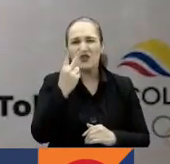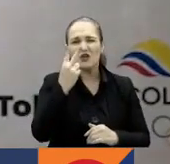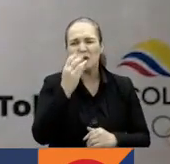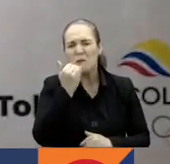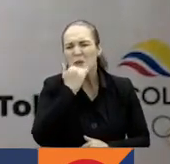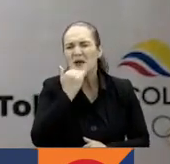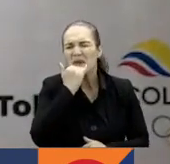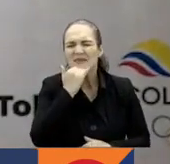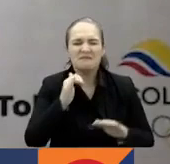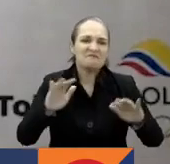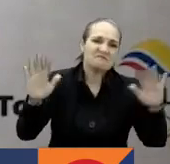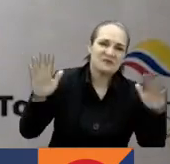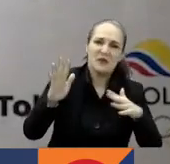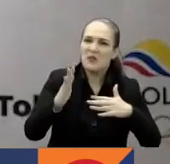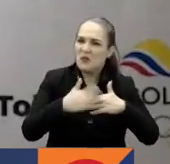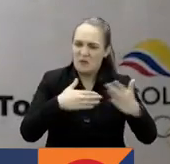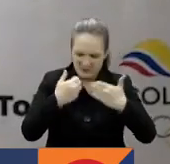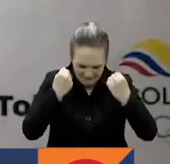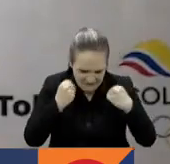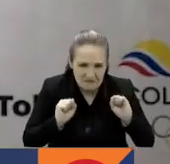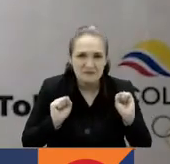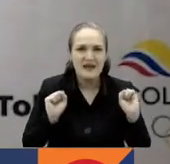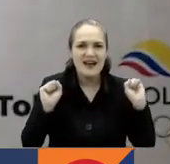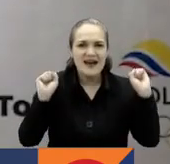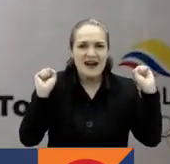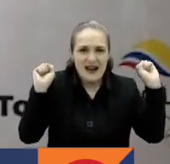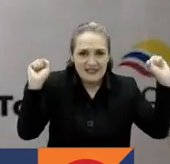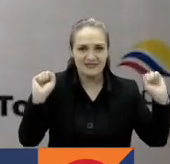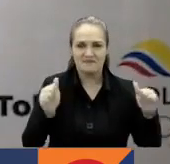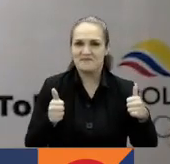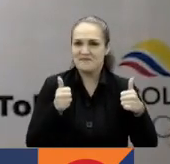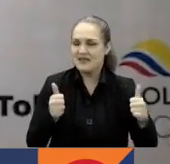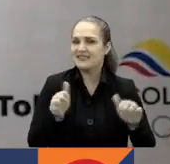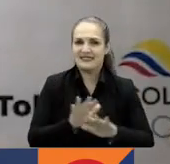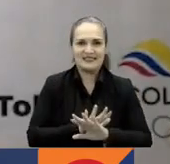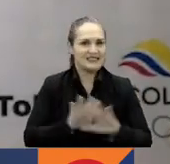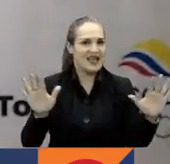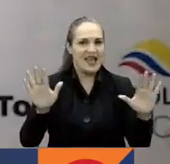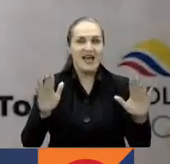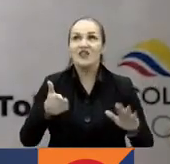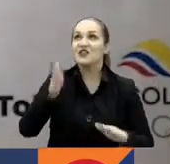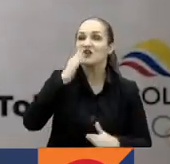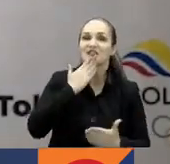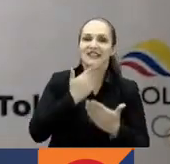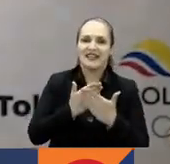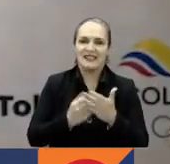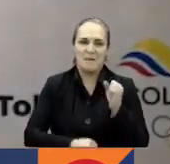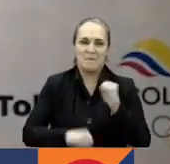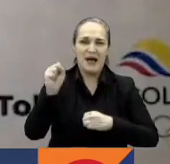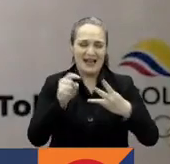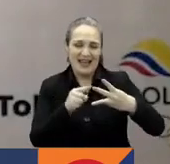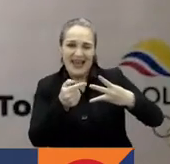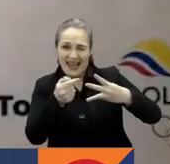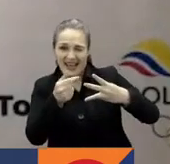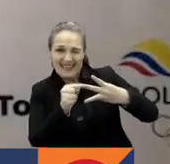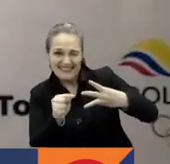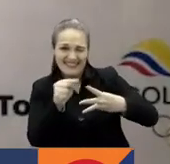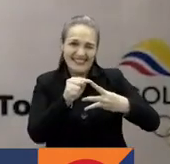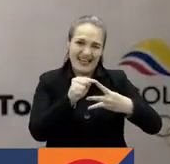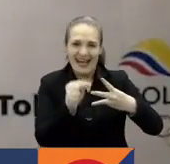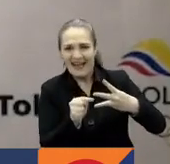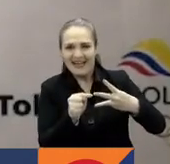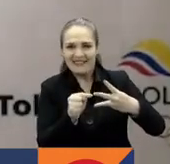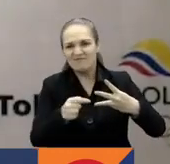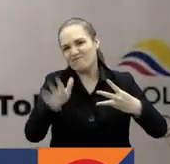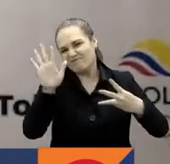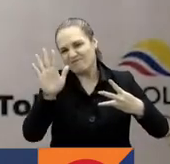bueno, saqué la casta y los últimos movimientos los pude hacer y gracias a Dios se obtuvo la medalla. Estuvimos a poco del oro, pero bueno, hay que